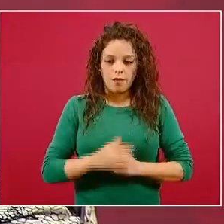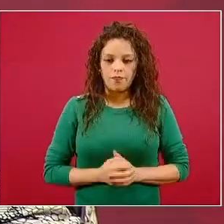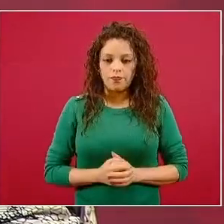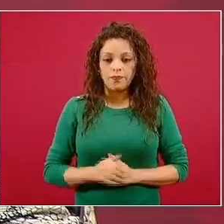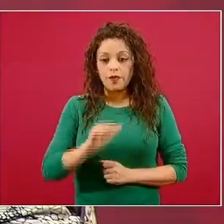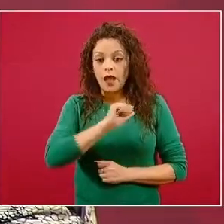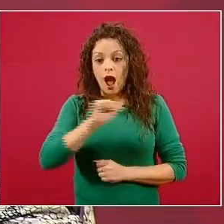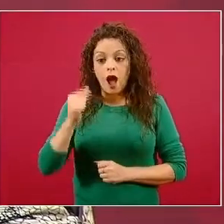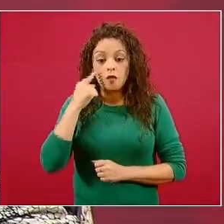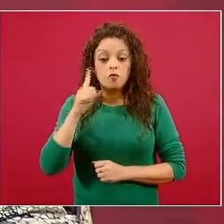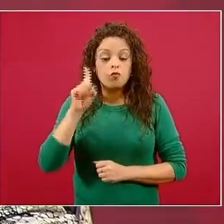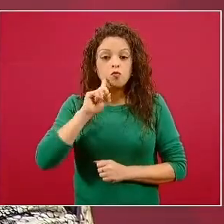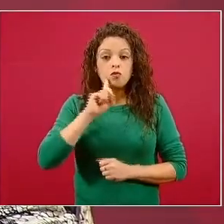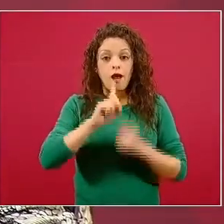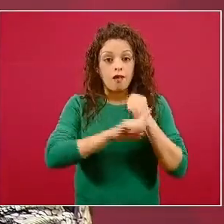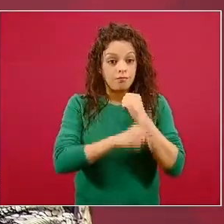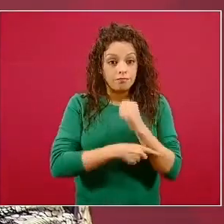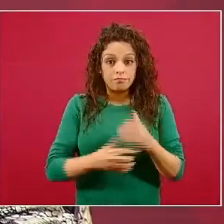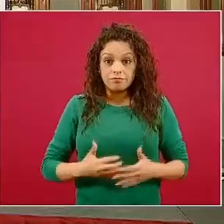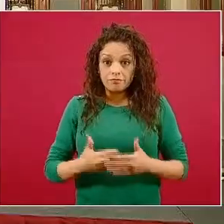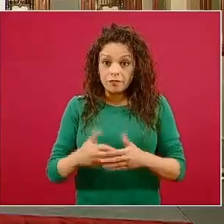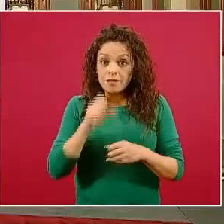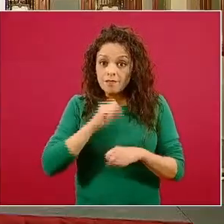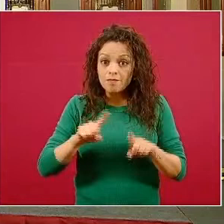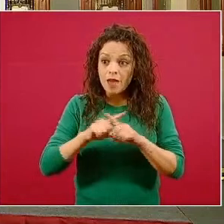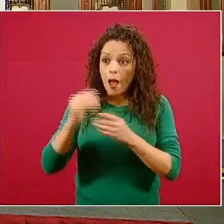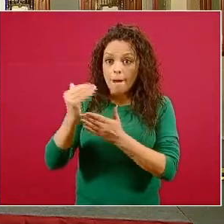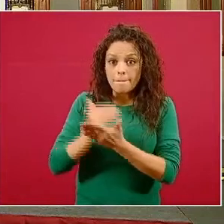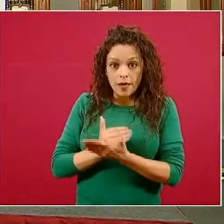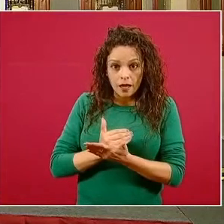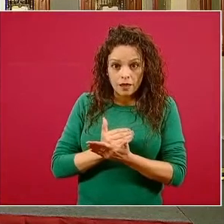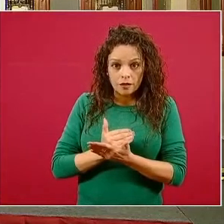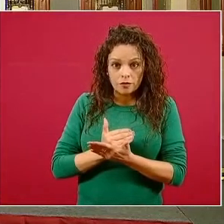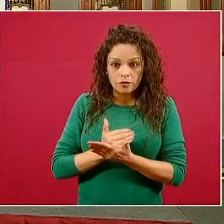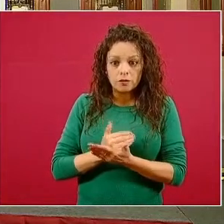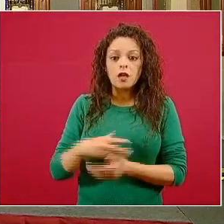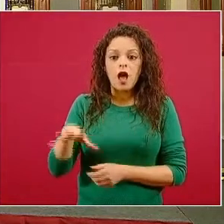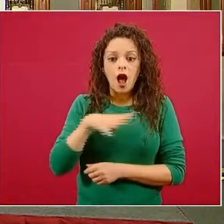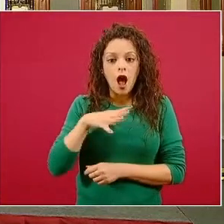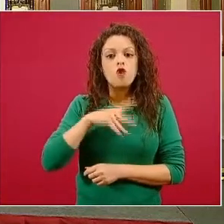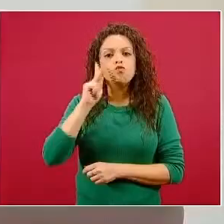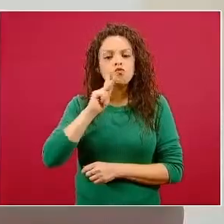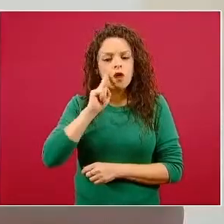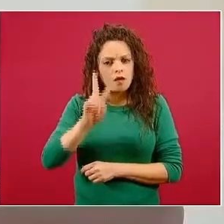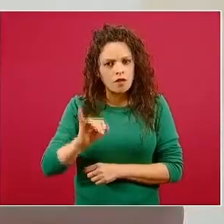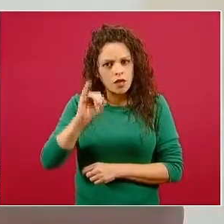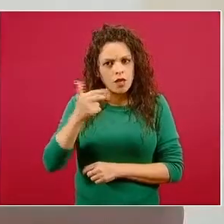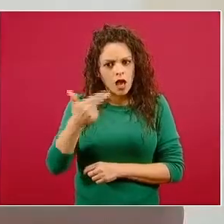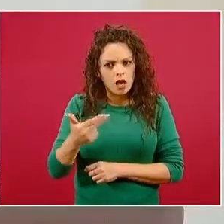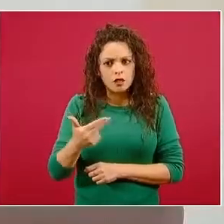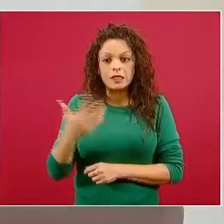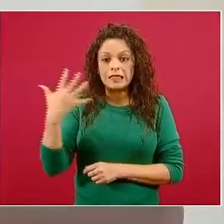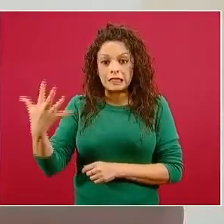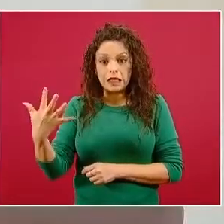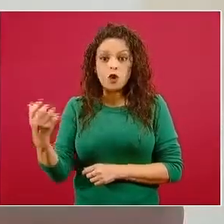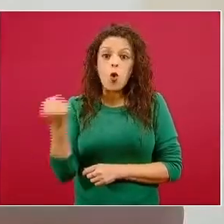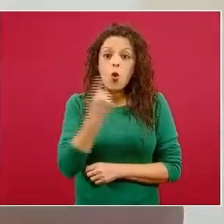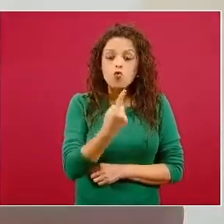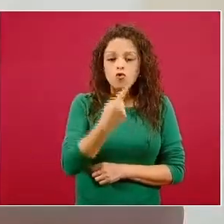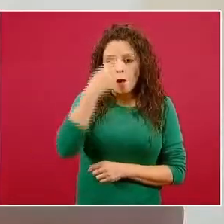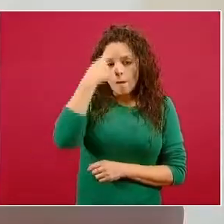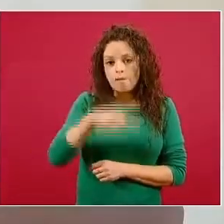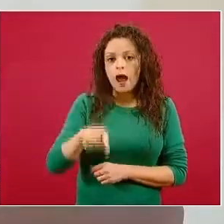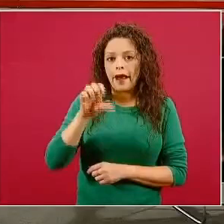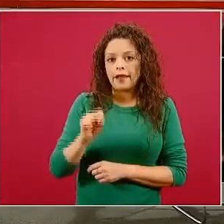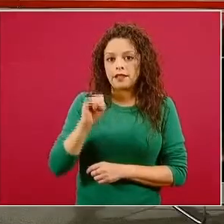ha disminuido, y 1 de cada 3 mujeres embarazadas cuenta con esta prueba de VIH y 1 de cada 5 para sífilis. Deberían